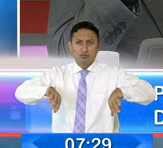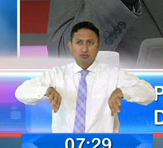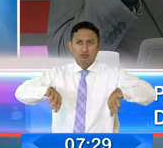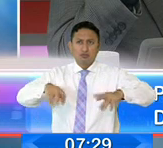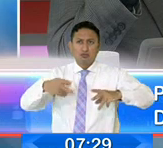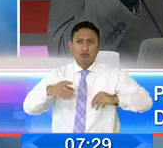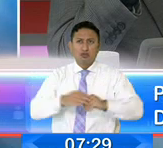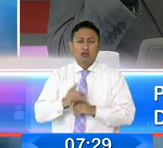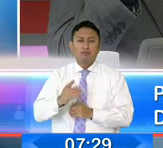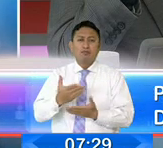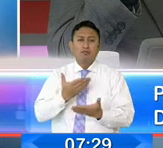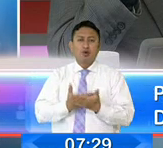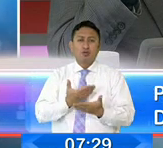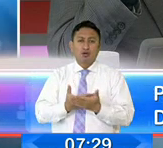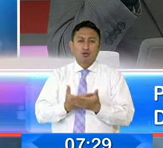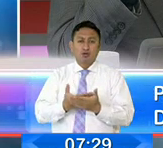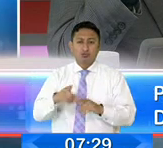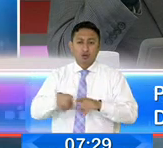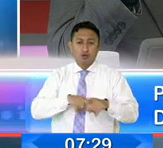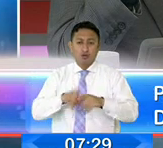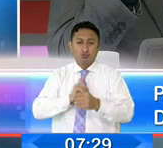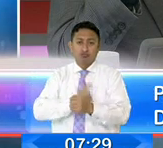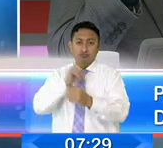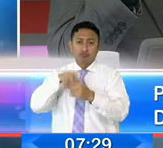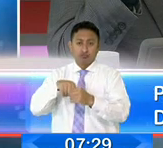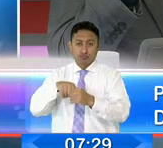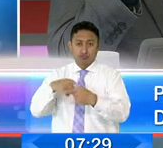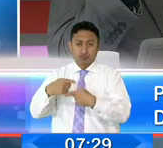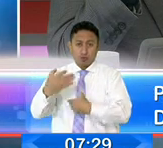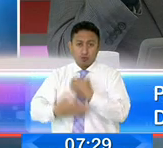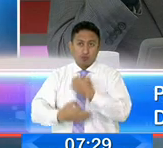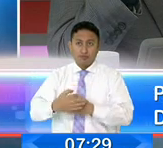los concursos para ingresar en la función judicial.